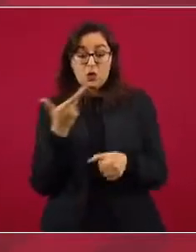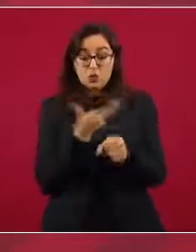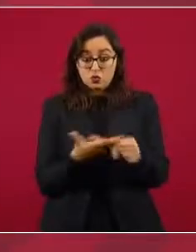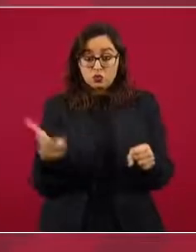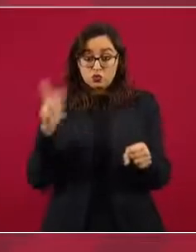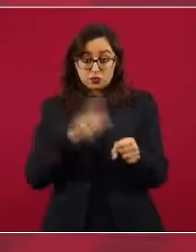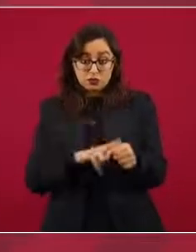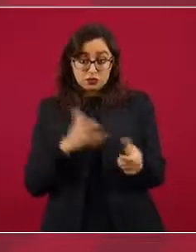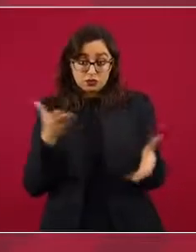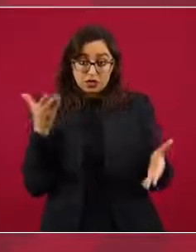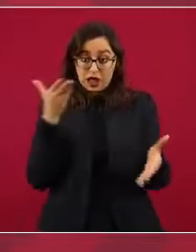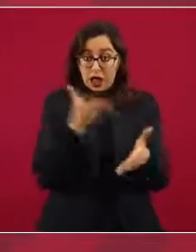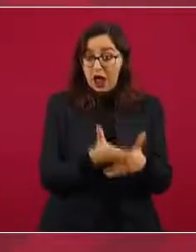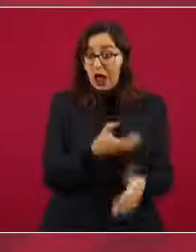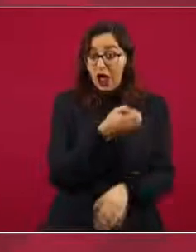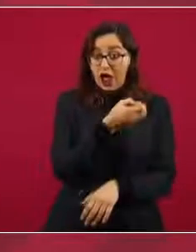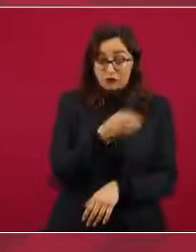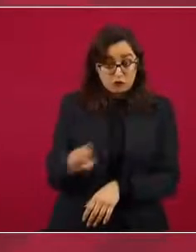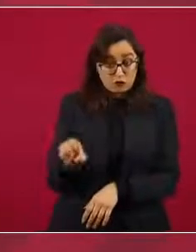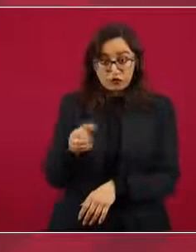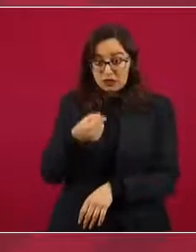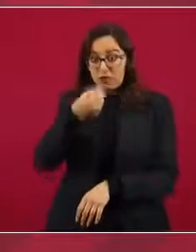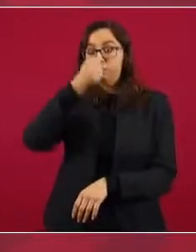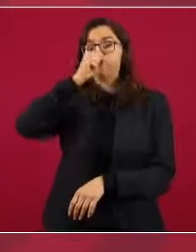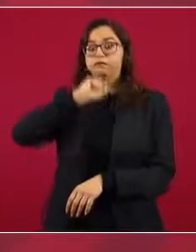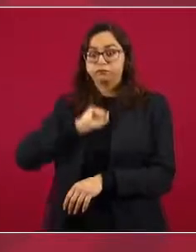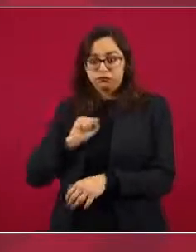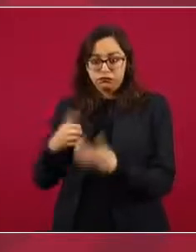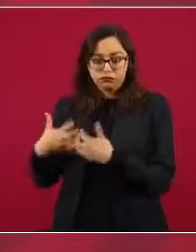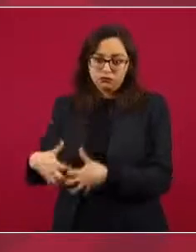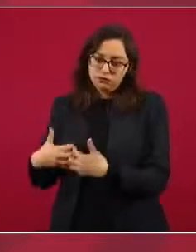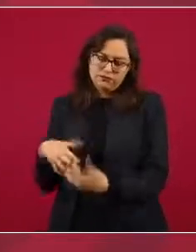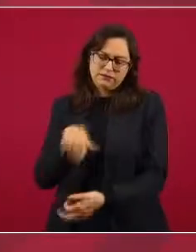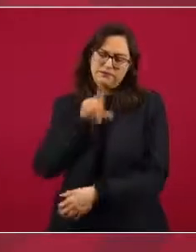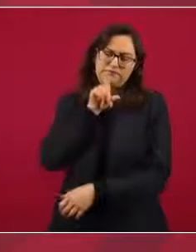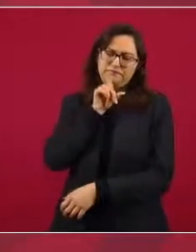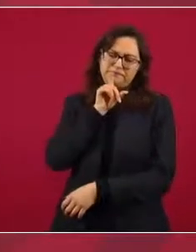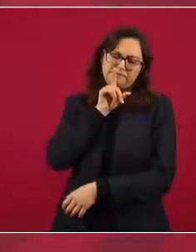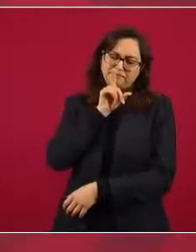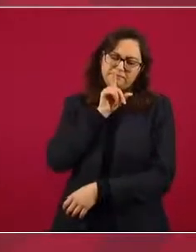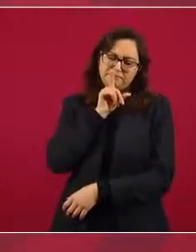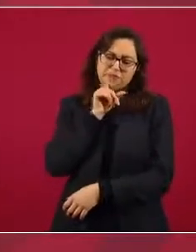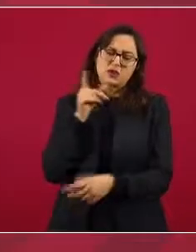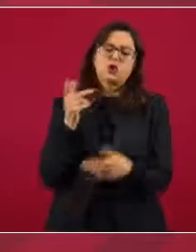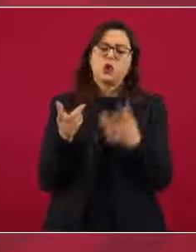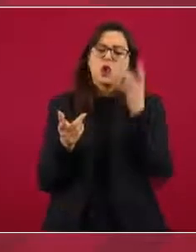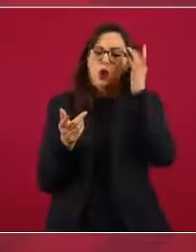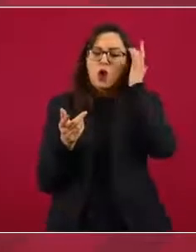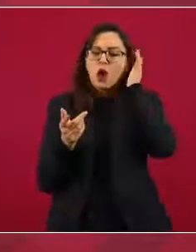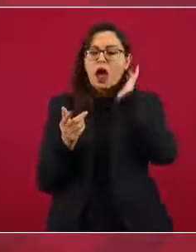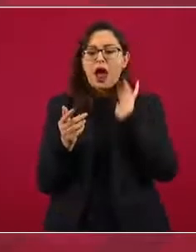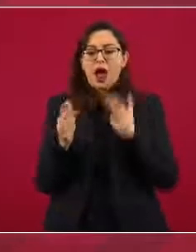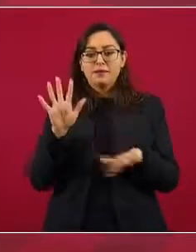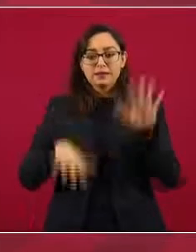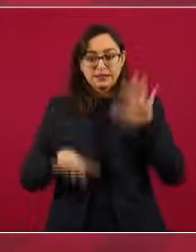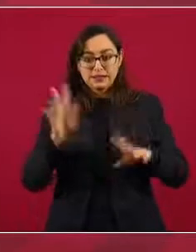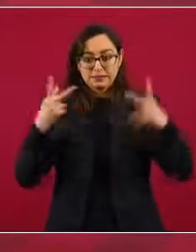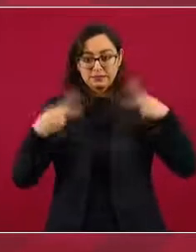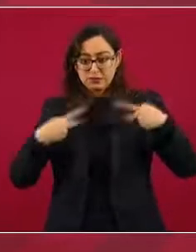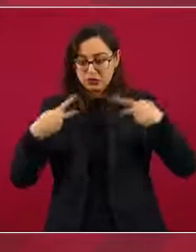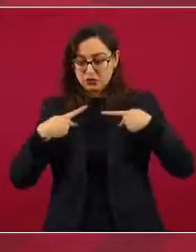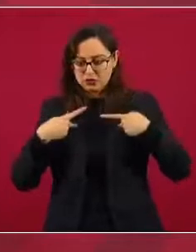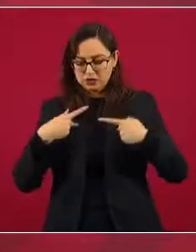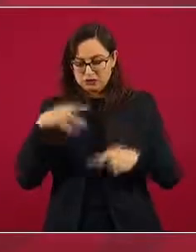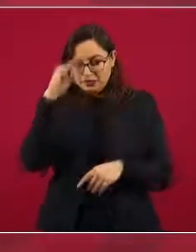la persona va a terminar con ventilación mecánica. Hemos detectado distintas razones por las que las